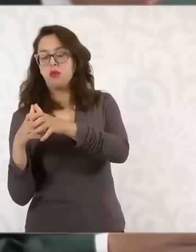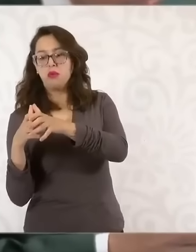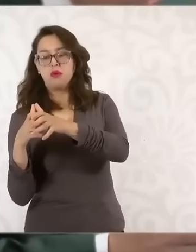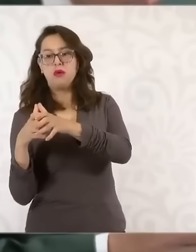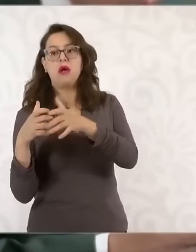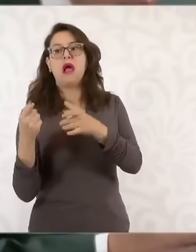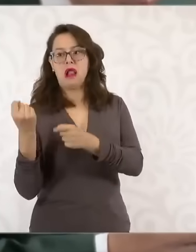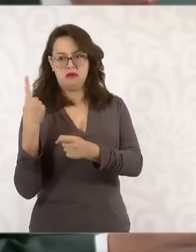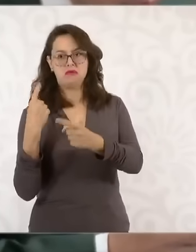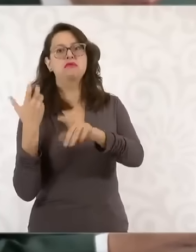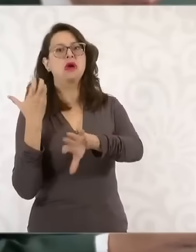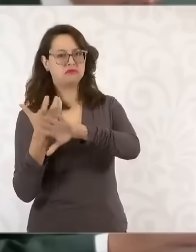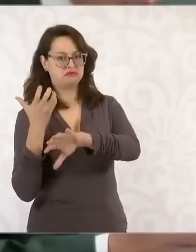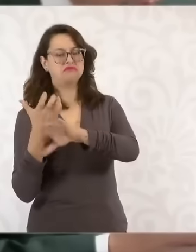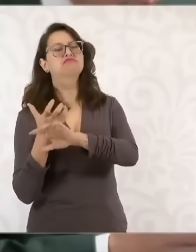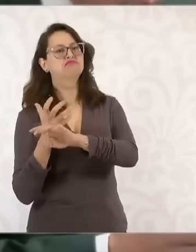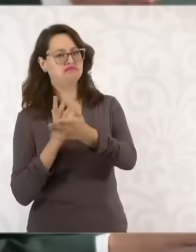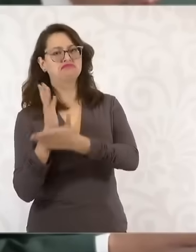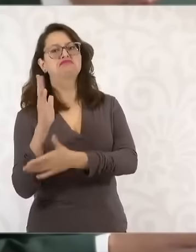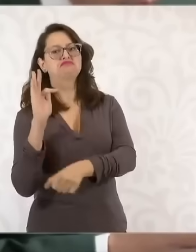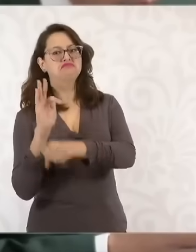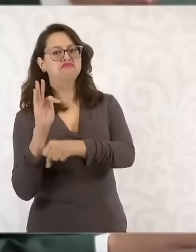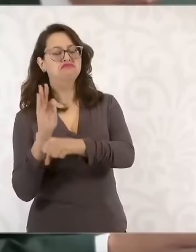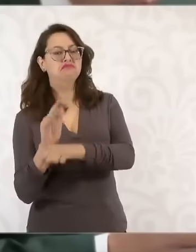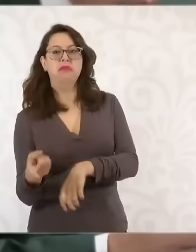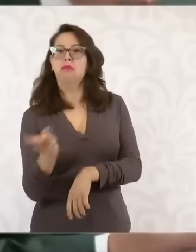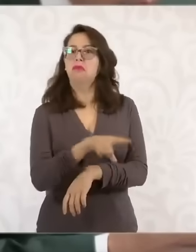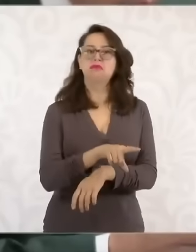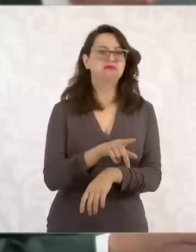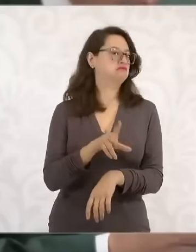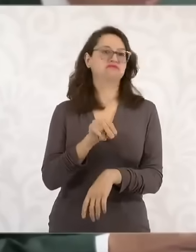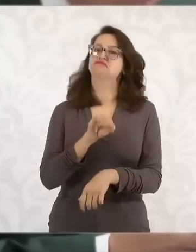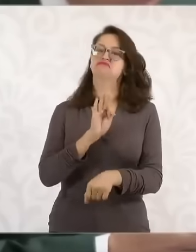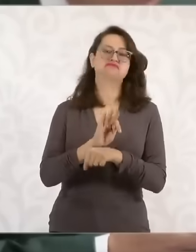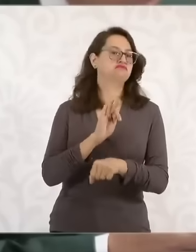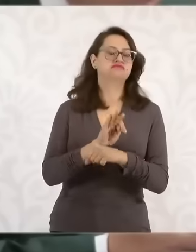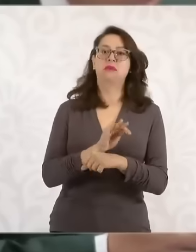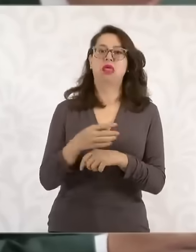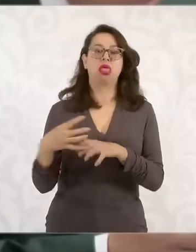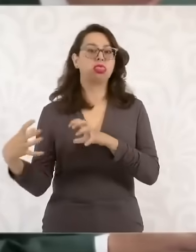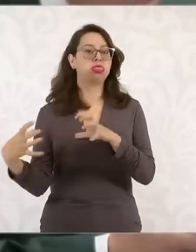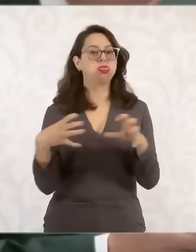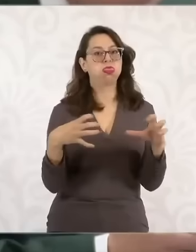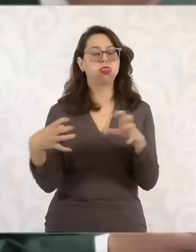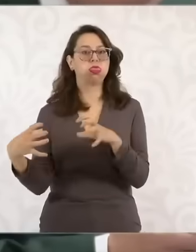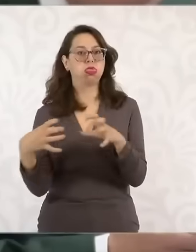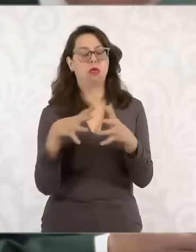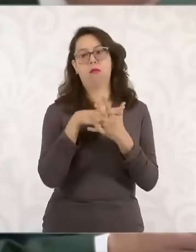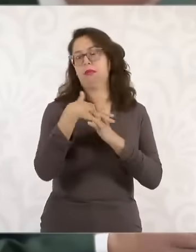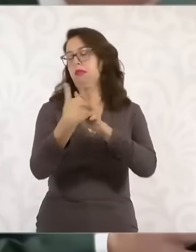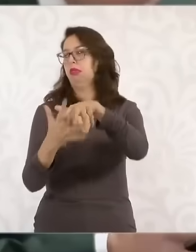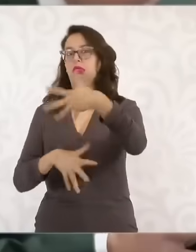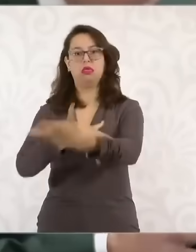de la intervención, personas que no están a favor, venezolanos, mexicanos. ¿Cuál sería su llamado para esta unidad que usted está